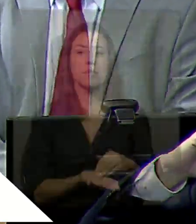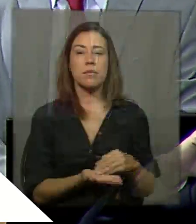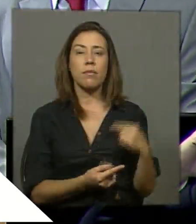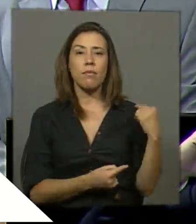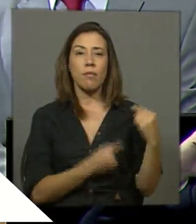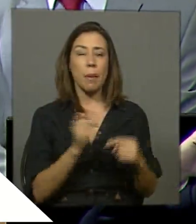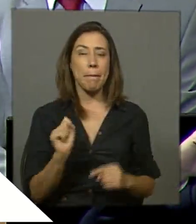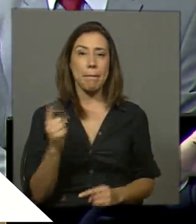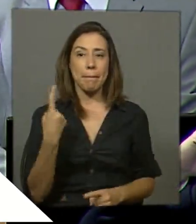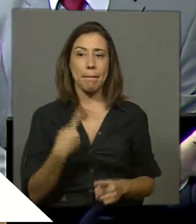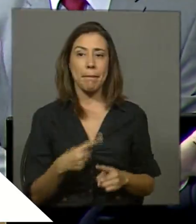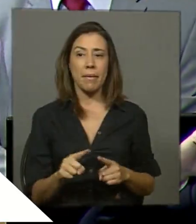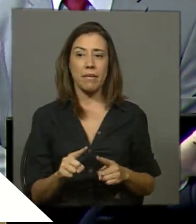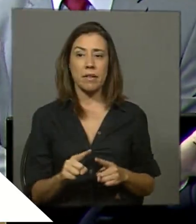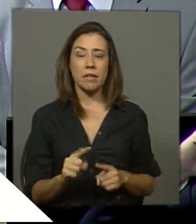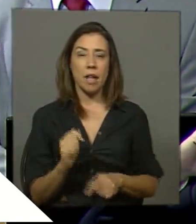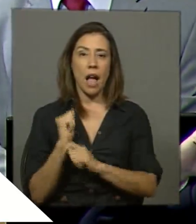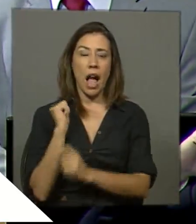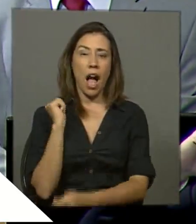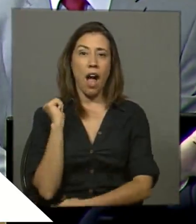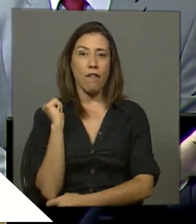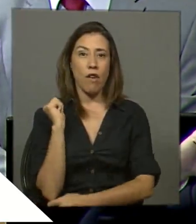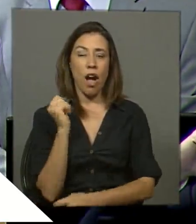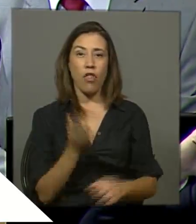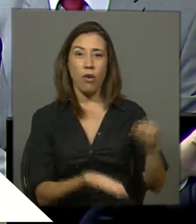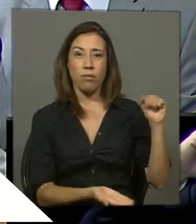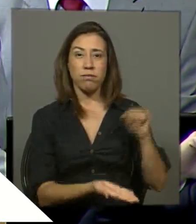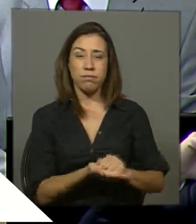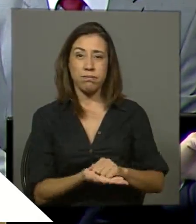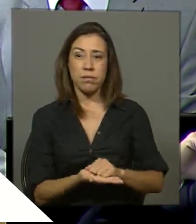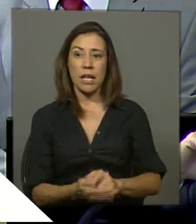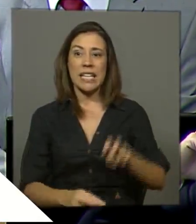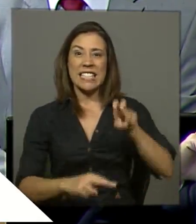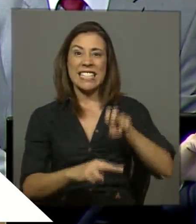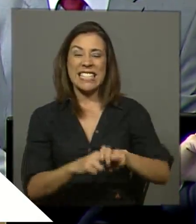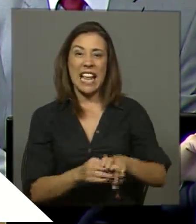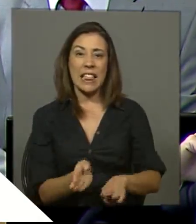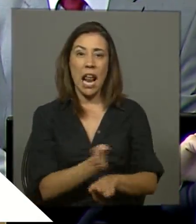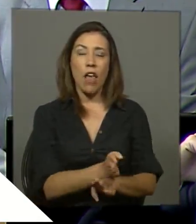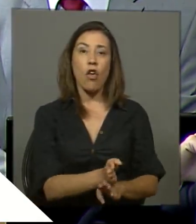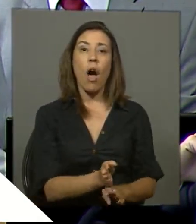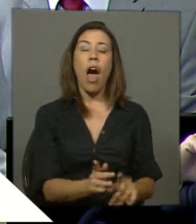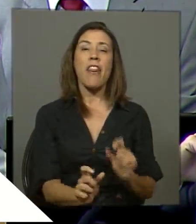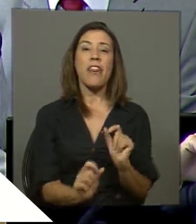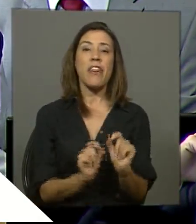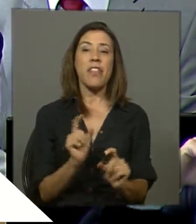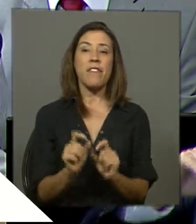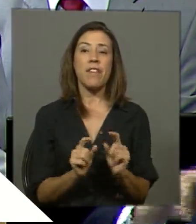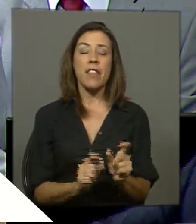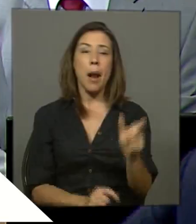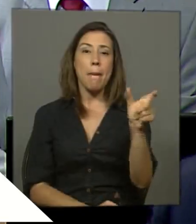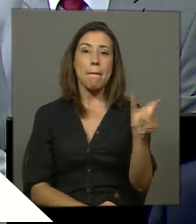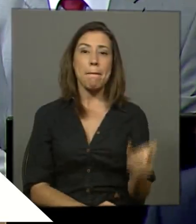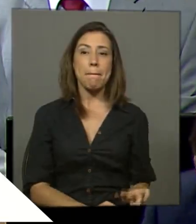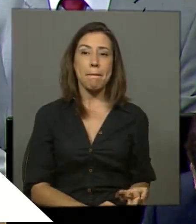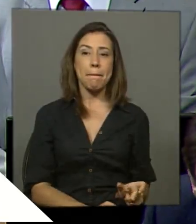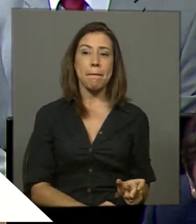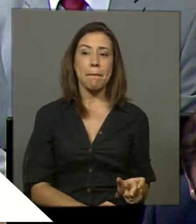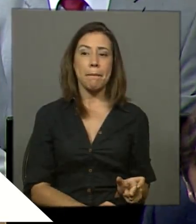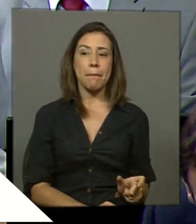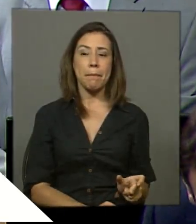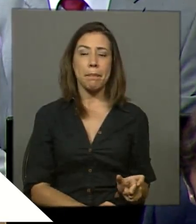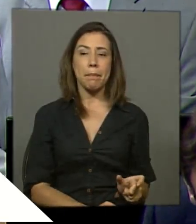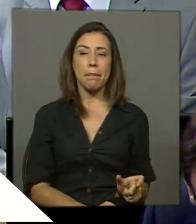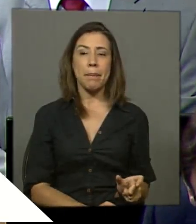por primera vez un abogado querellante se sienta defender a la persona